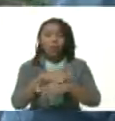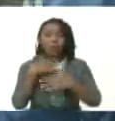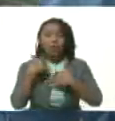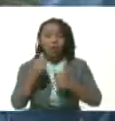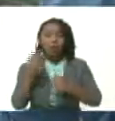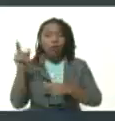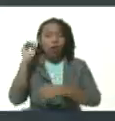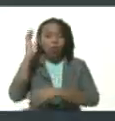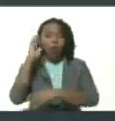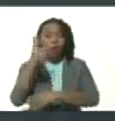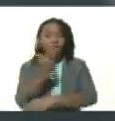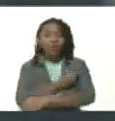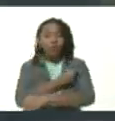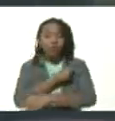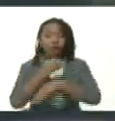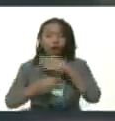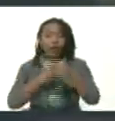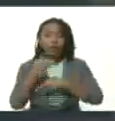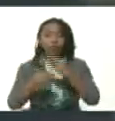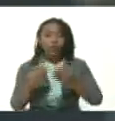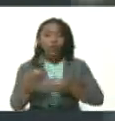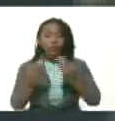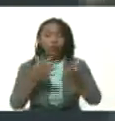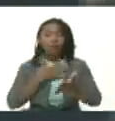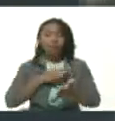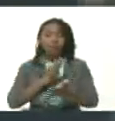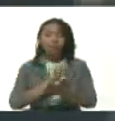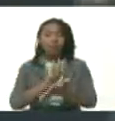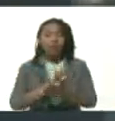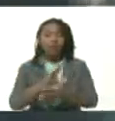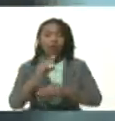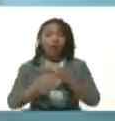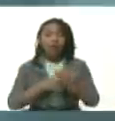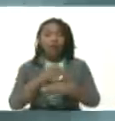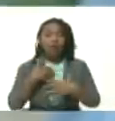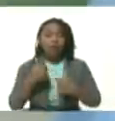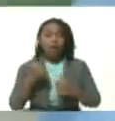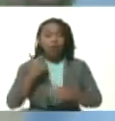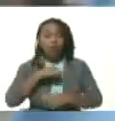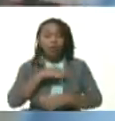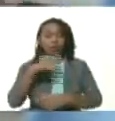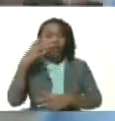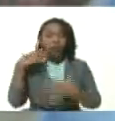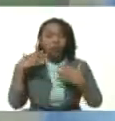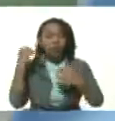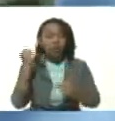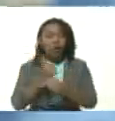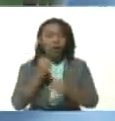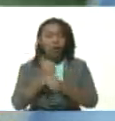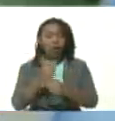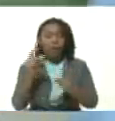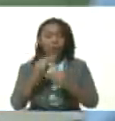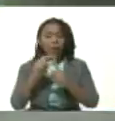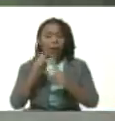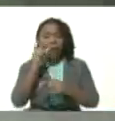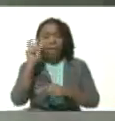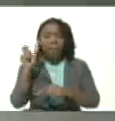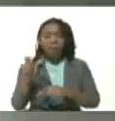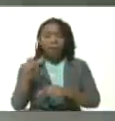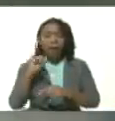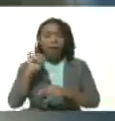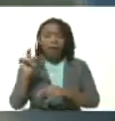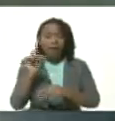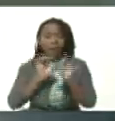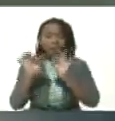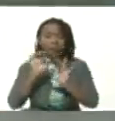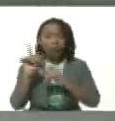las jornadas de vacunación que le dan la tranquilidad y nos garantizan la salud de nuestros trabajadores. Le doy la palabra a Franklin Rivero para que él nos